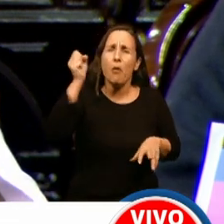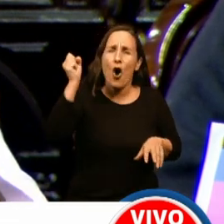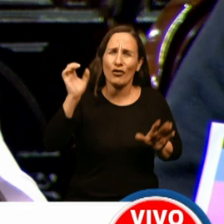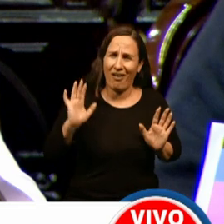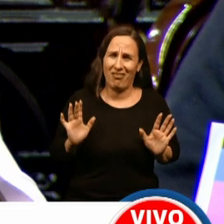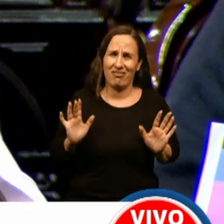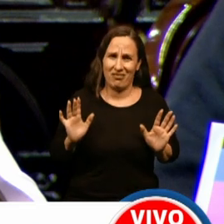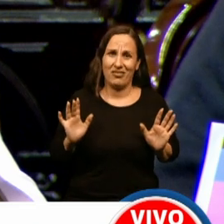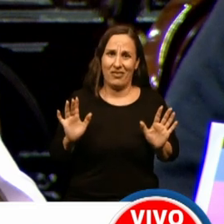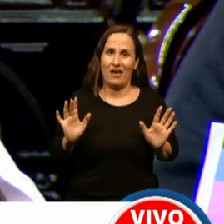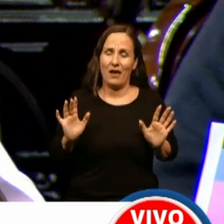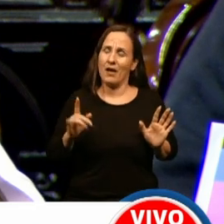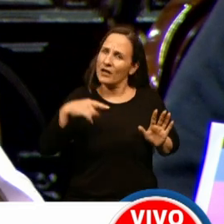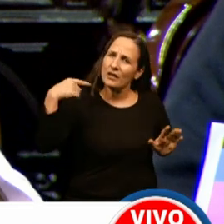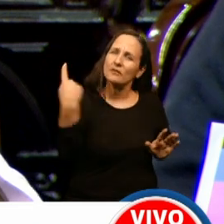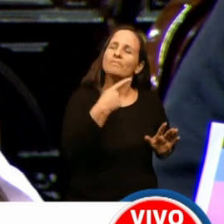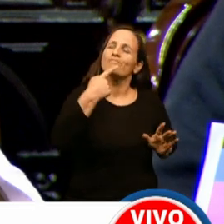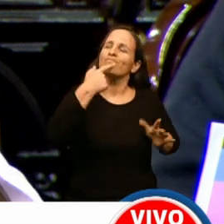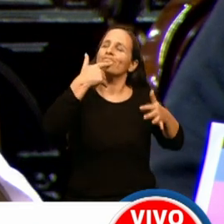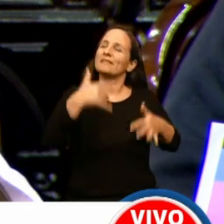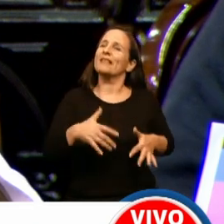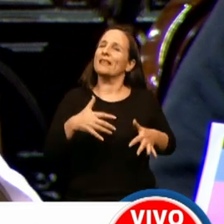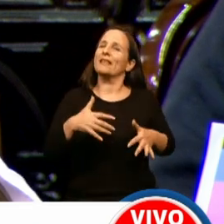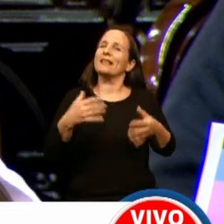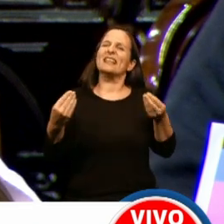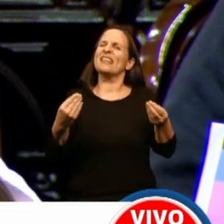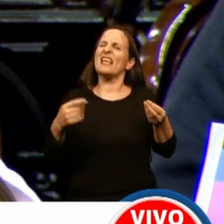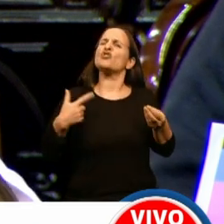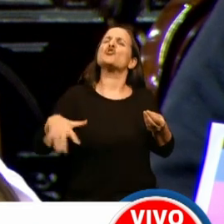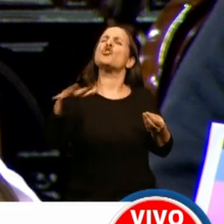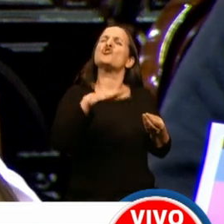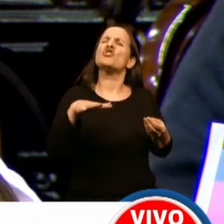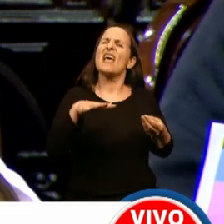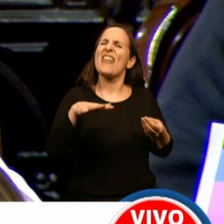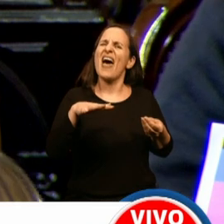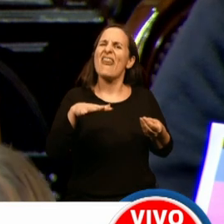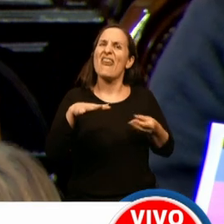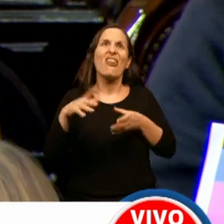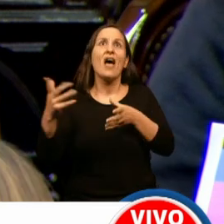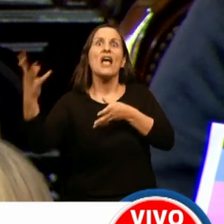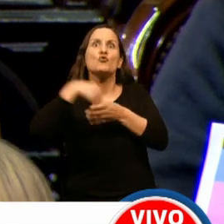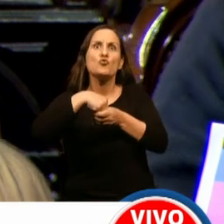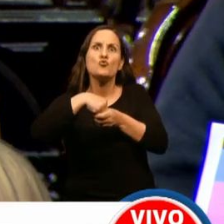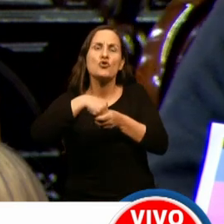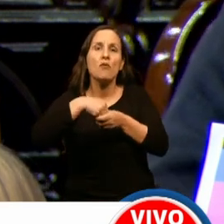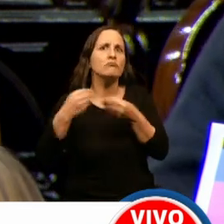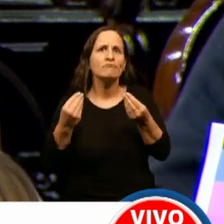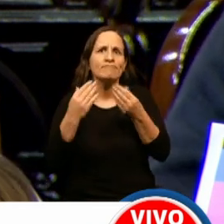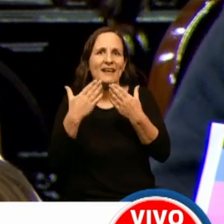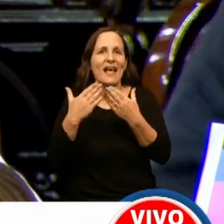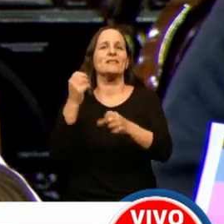que entendamos que lo que incluye en una sociedad por excelencia es el trabajo